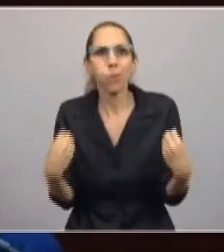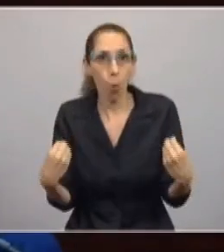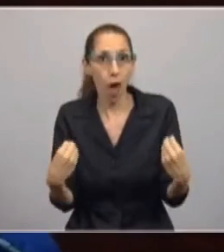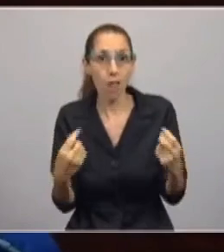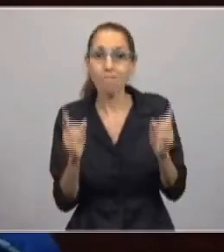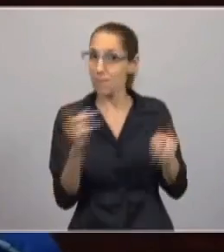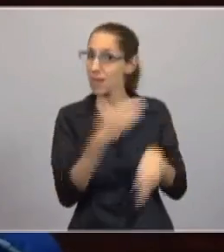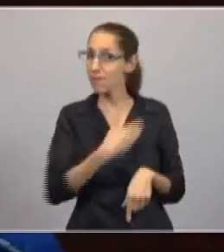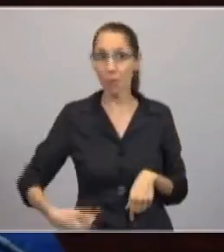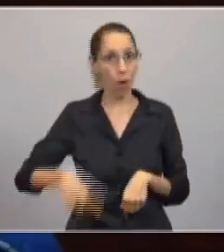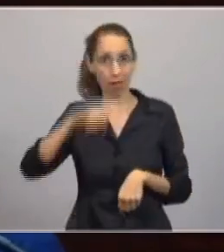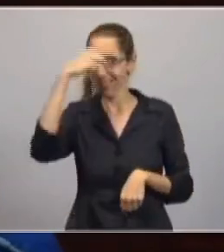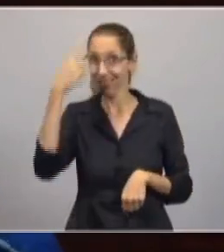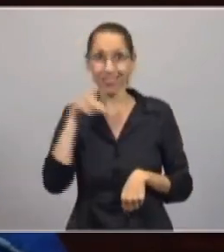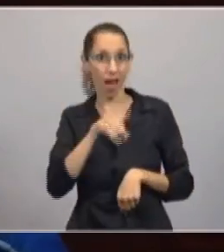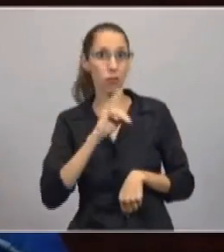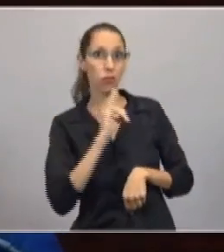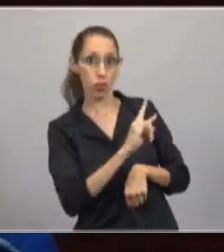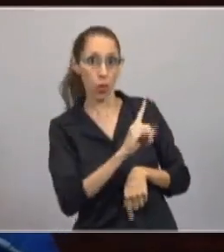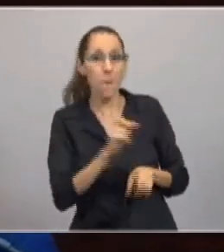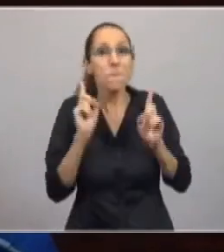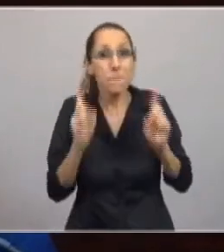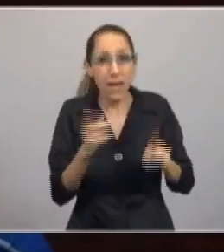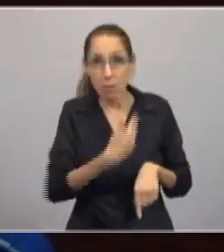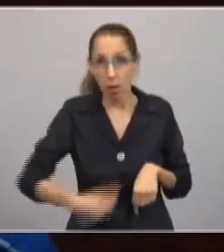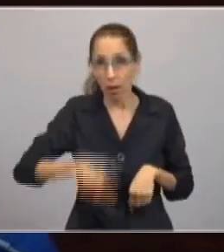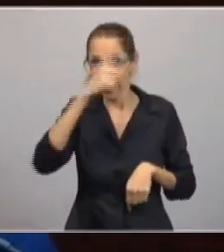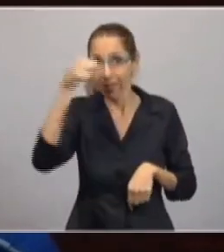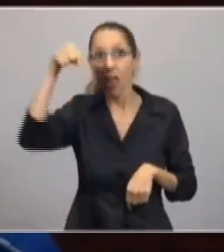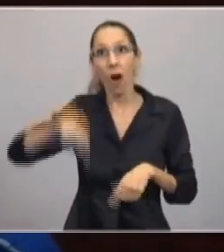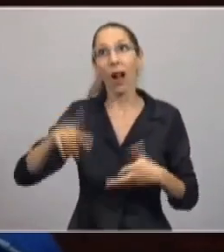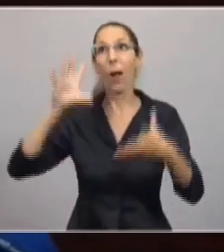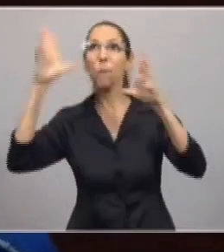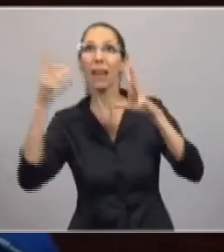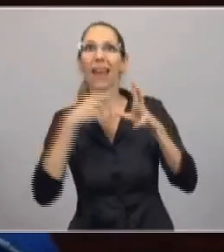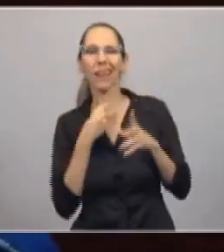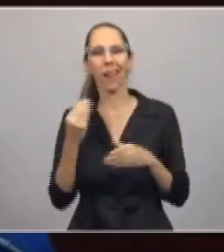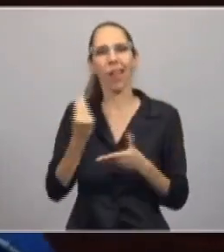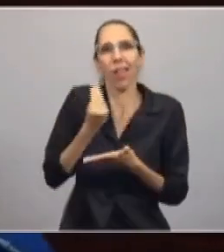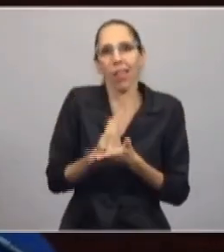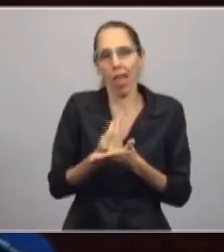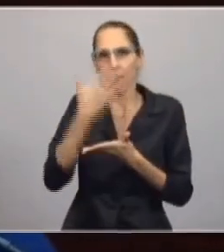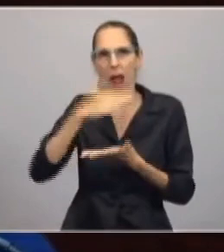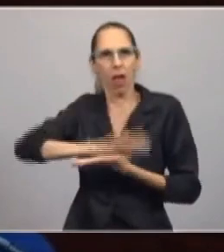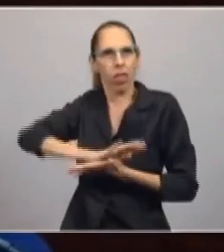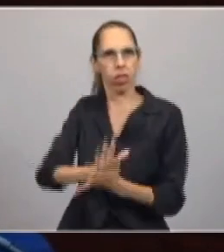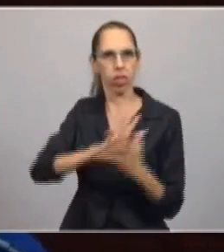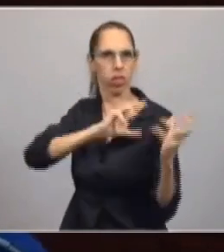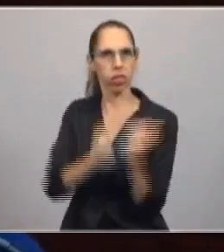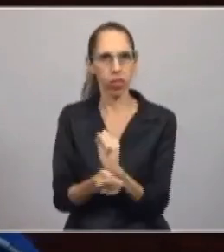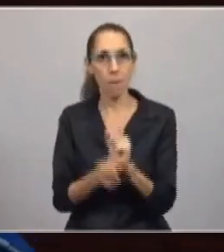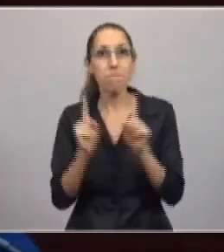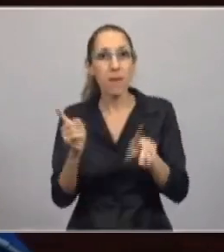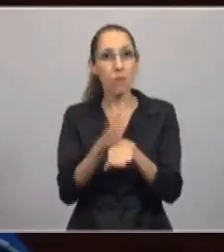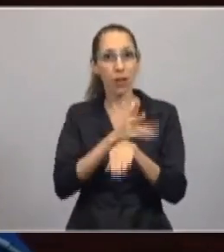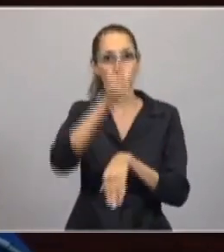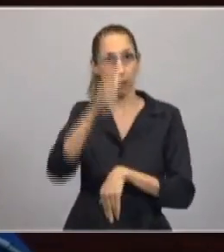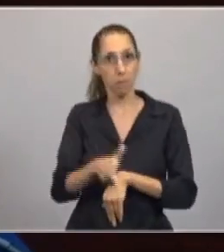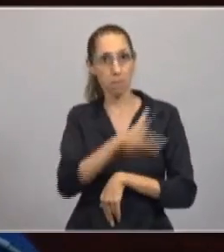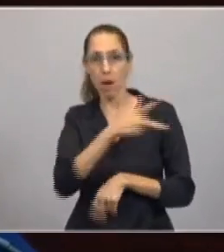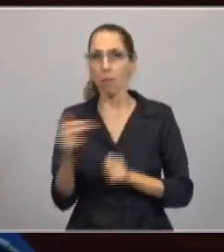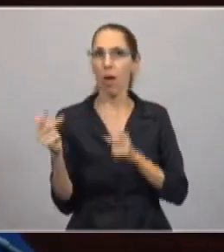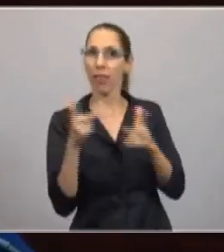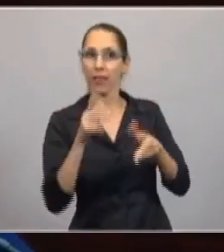Estado que aquí en Argentina Milei se propone destruir desde dentro. Como señala el Papa Francisco, en esta etapa